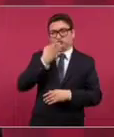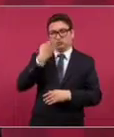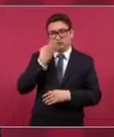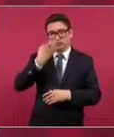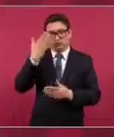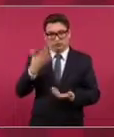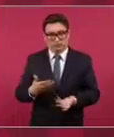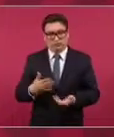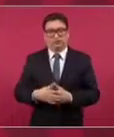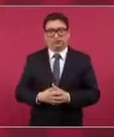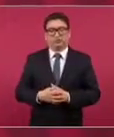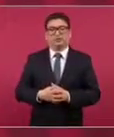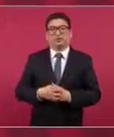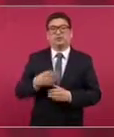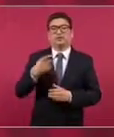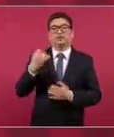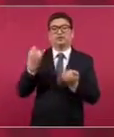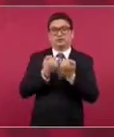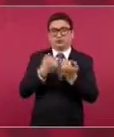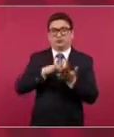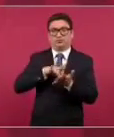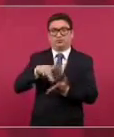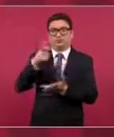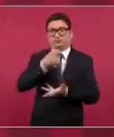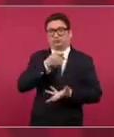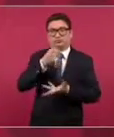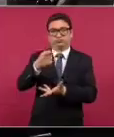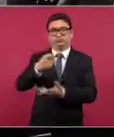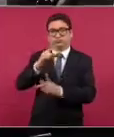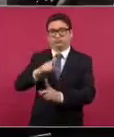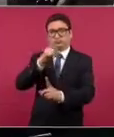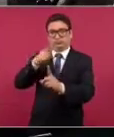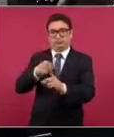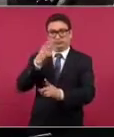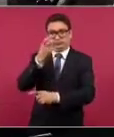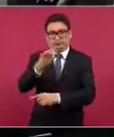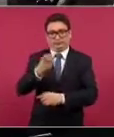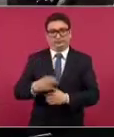y que se destinen recursos con ese propósito.